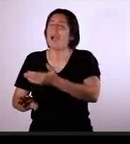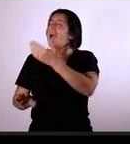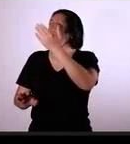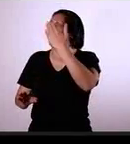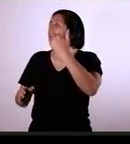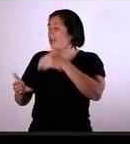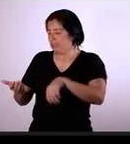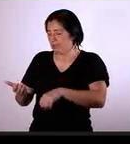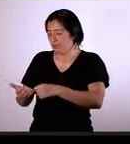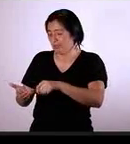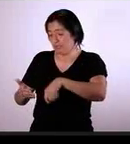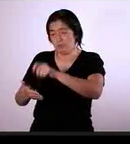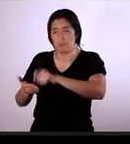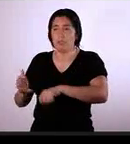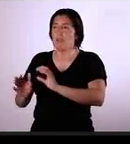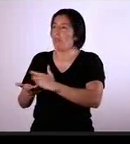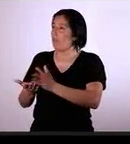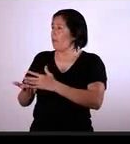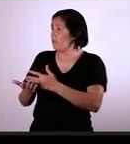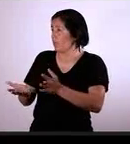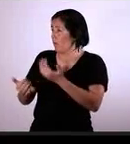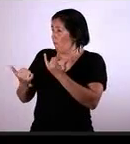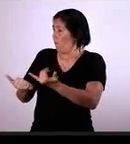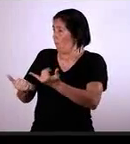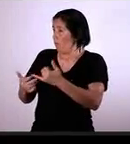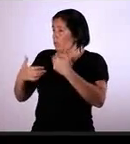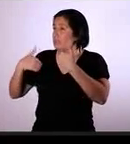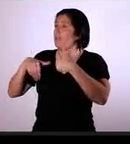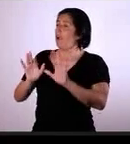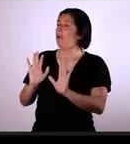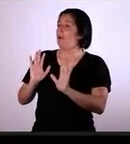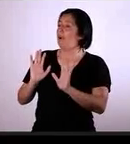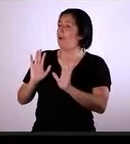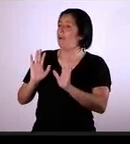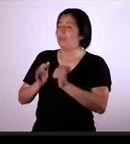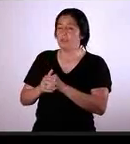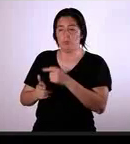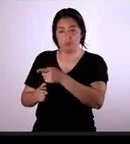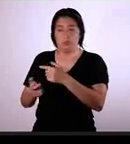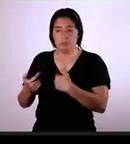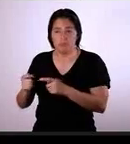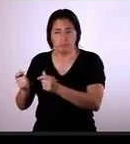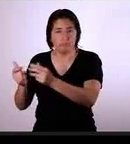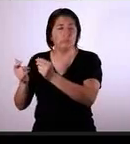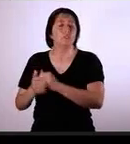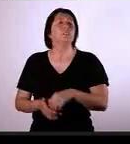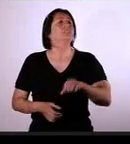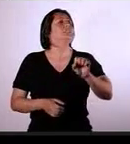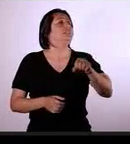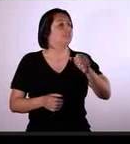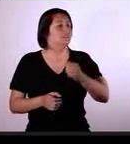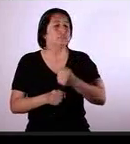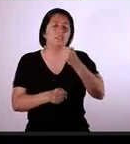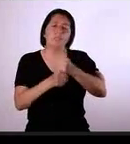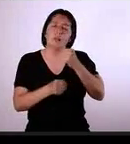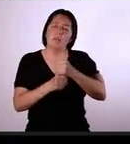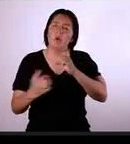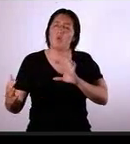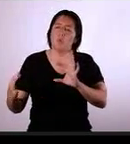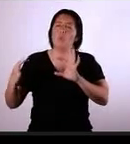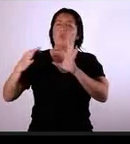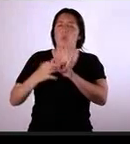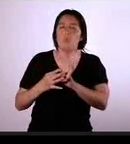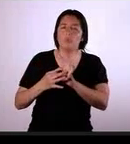de este convenio no había es y que hoy ya se han puesto las pilas. Es que es el producto del trabajo conjunto, ¿no? O sea,